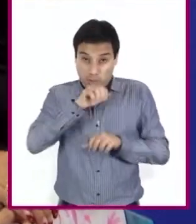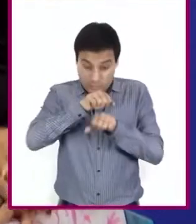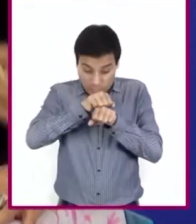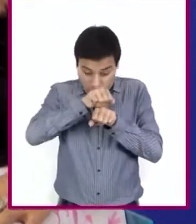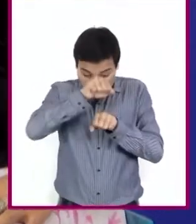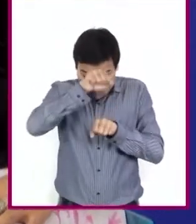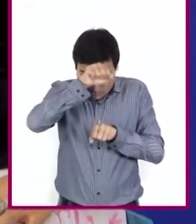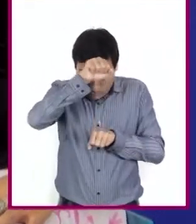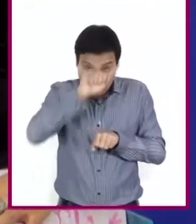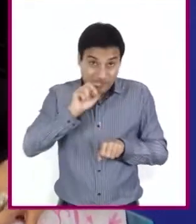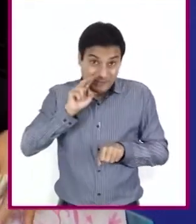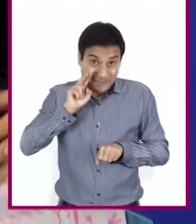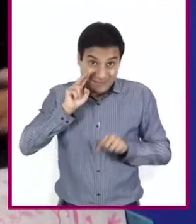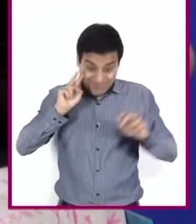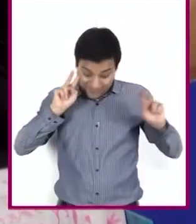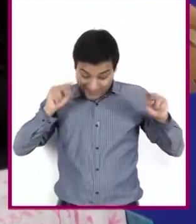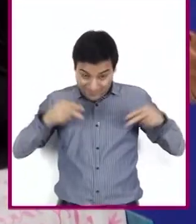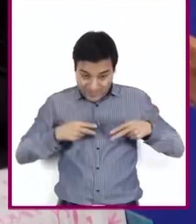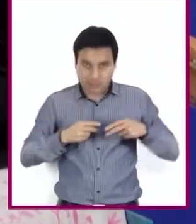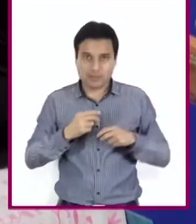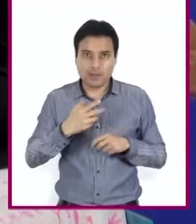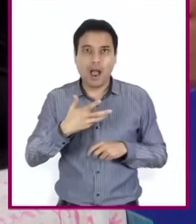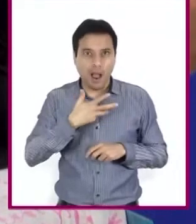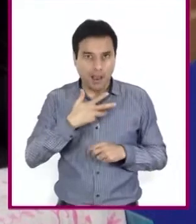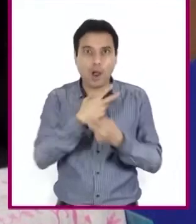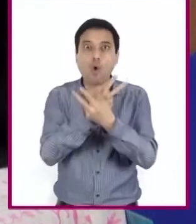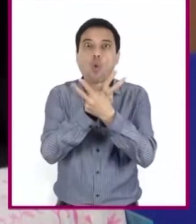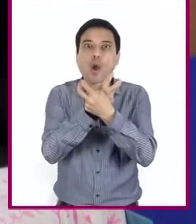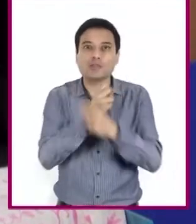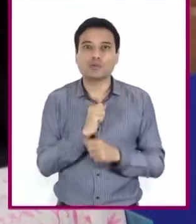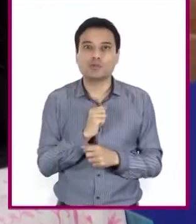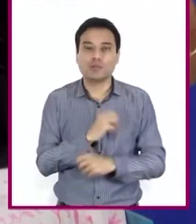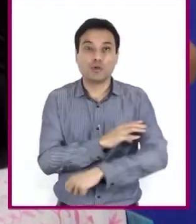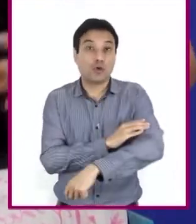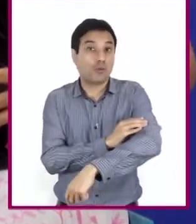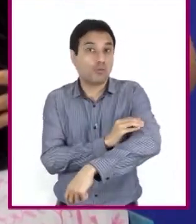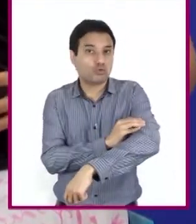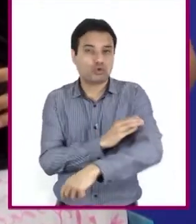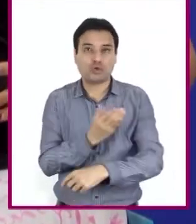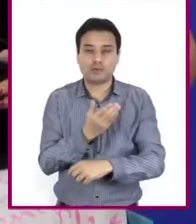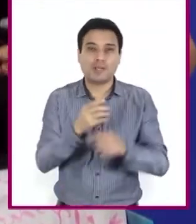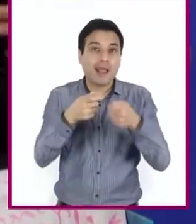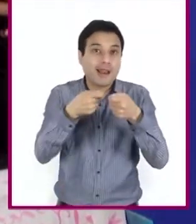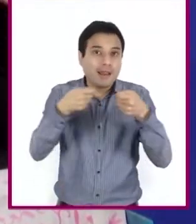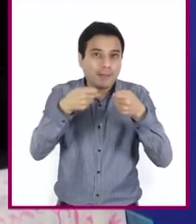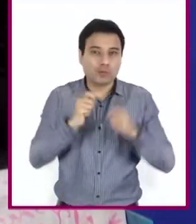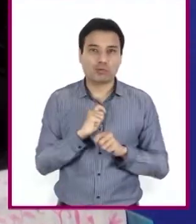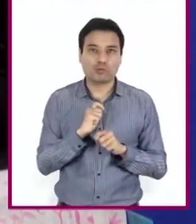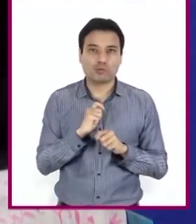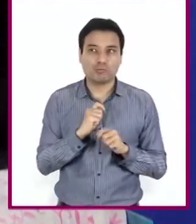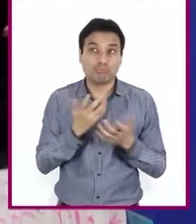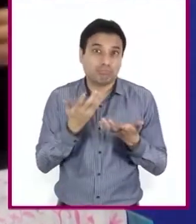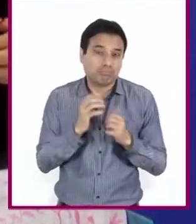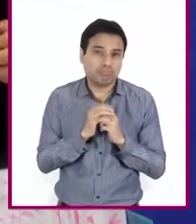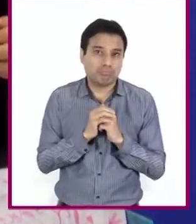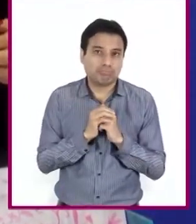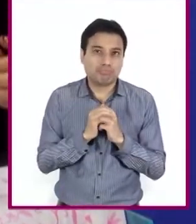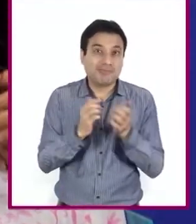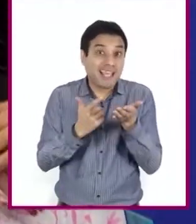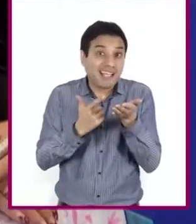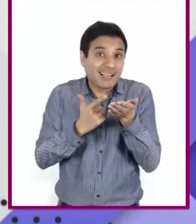humano. Ejemplo de ello son los huesos, músculos, ligamentos o el tejido